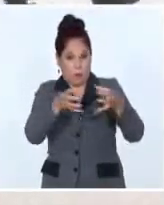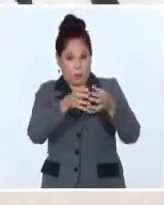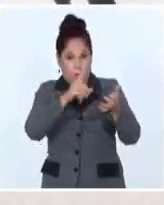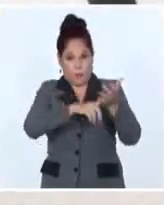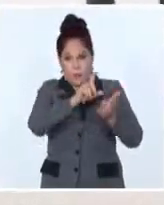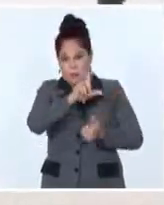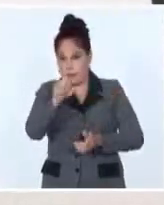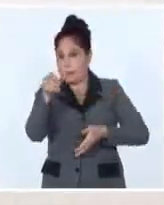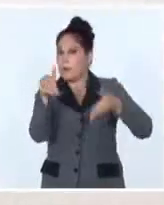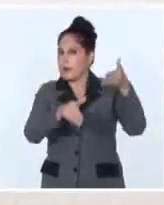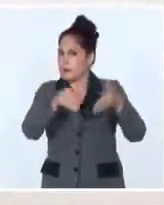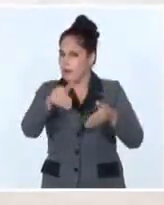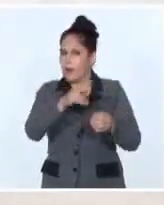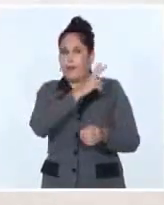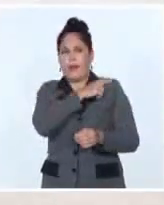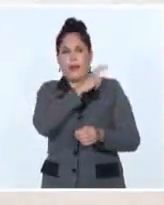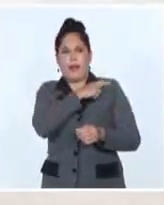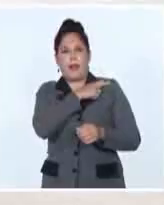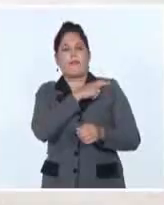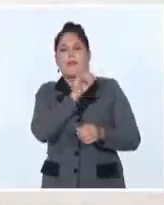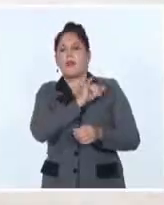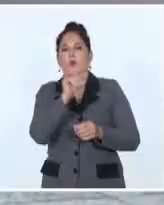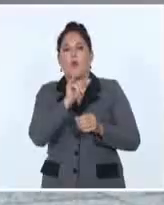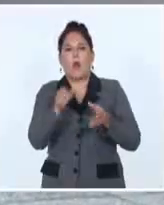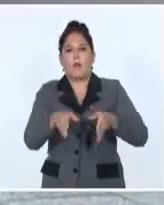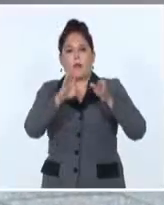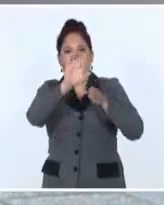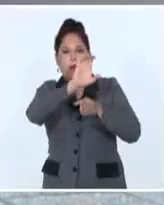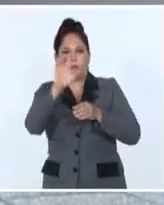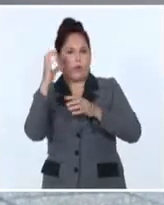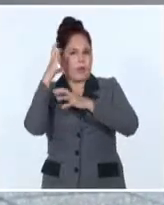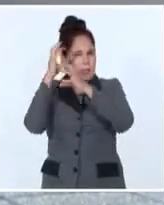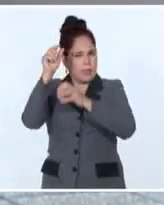Partido, directivos de centros e instituciones